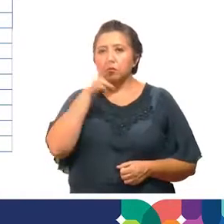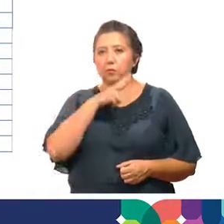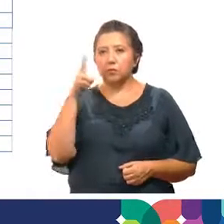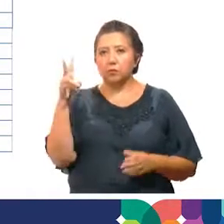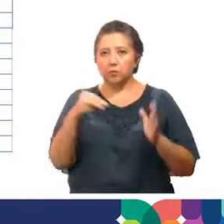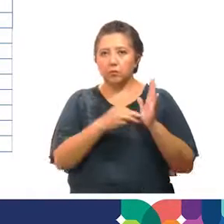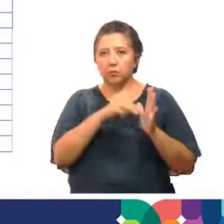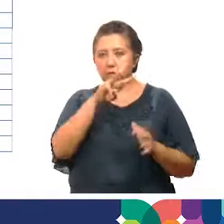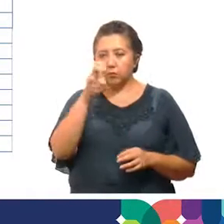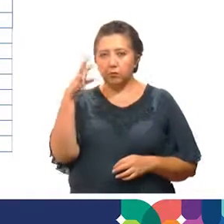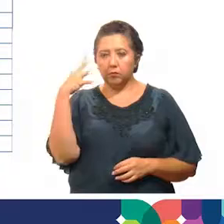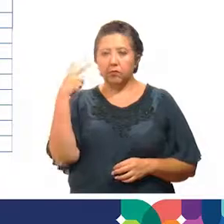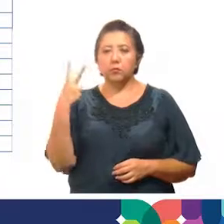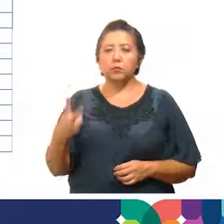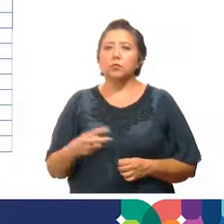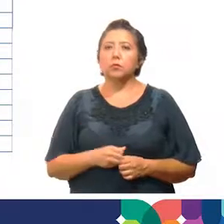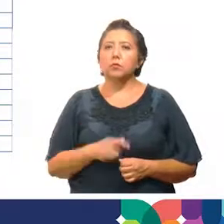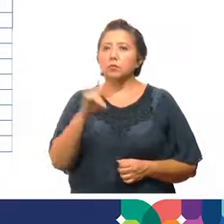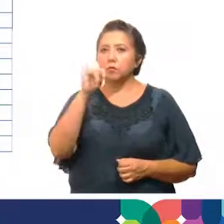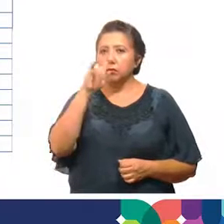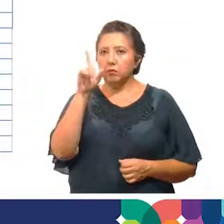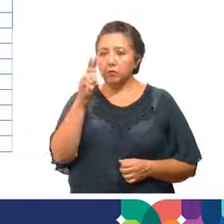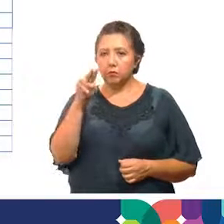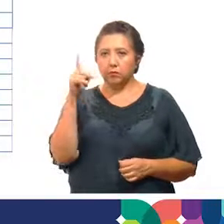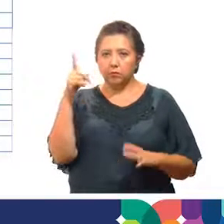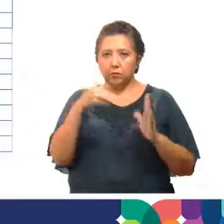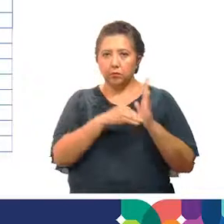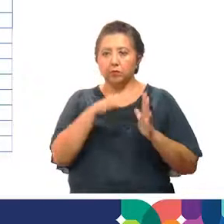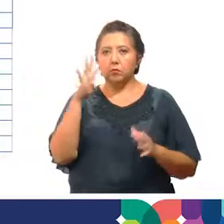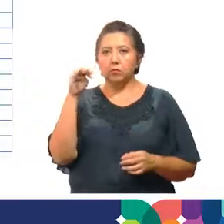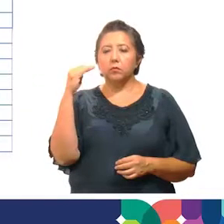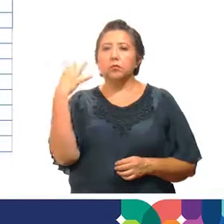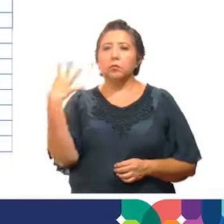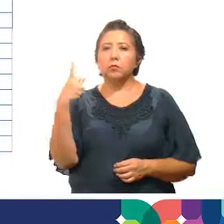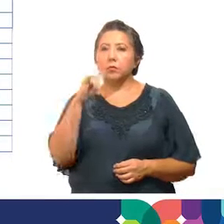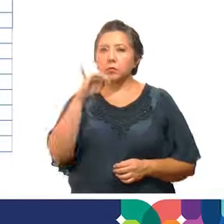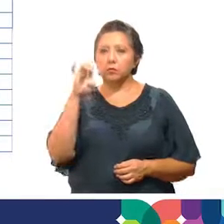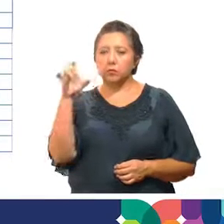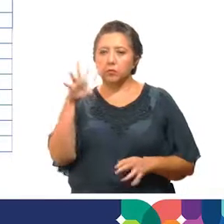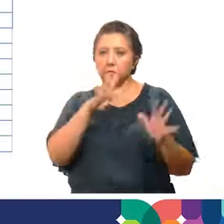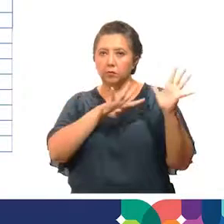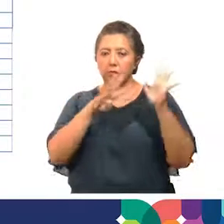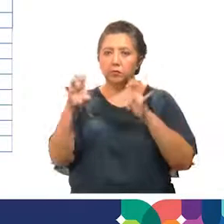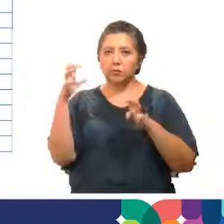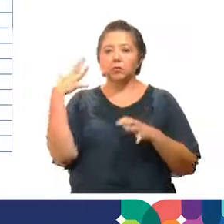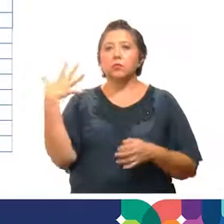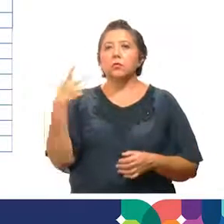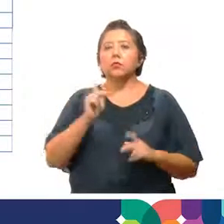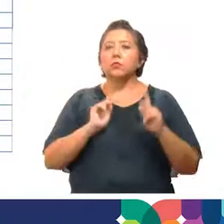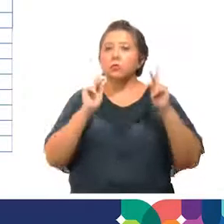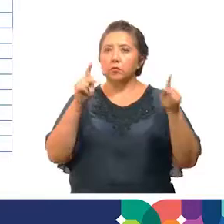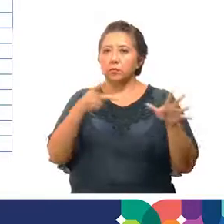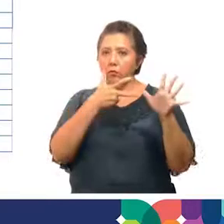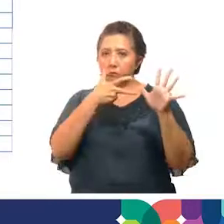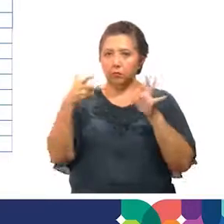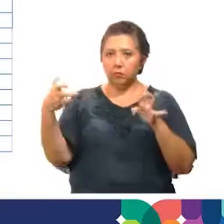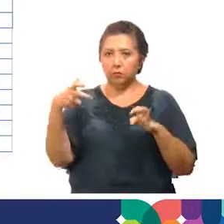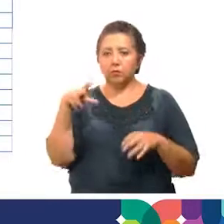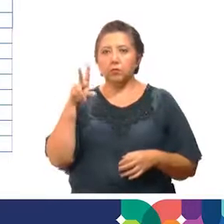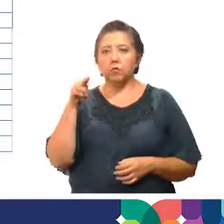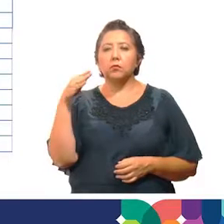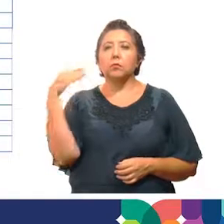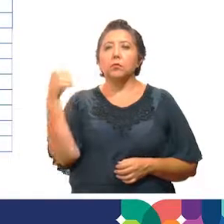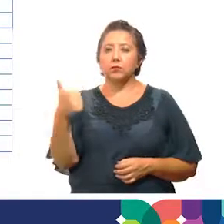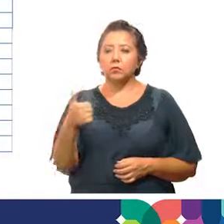con 2.352, Tizimín con 1.094, Ticul con 905, Progreso